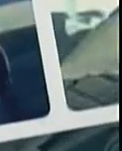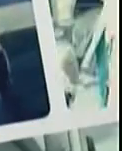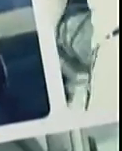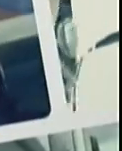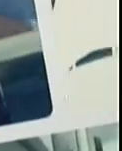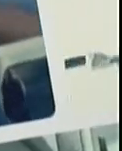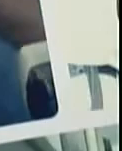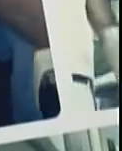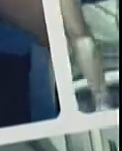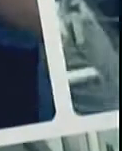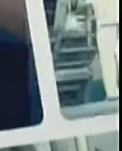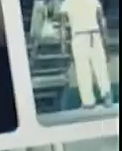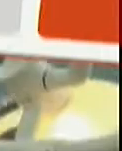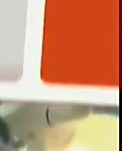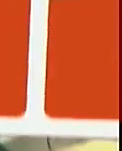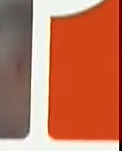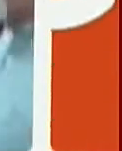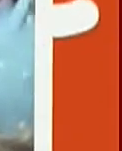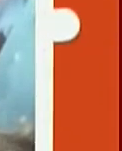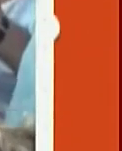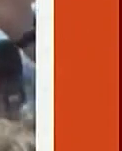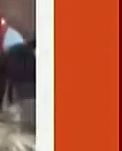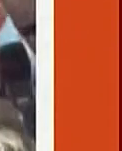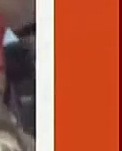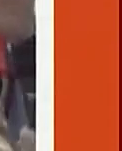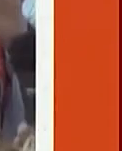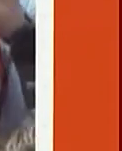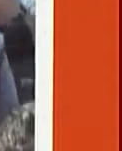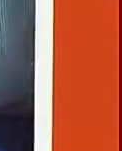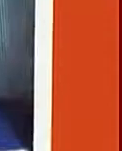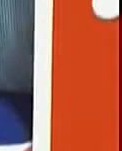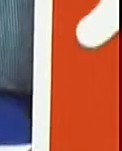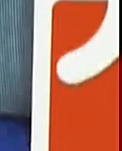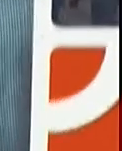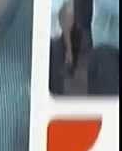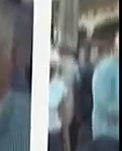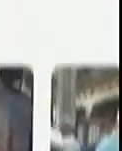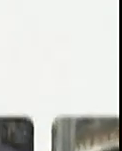inmune, más feliz, más protegido.